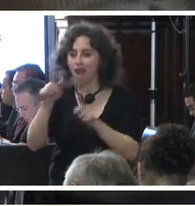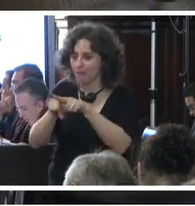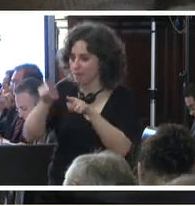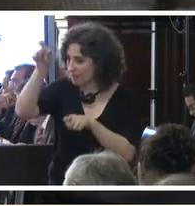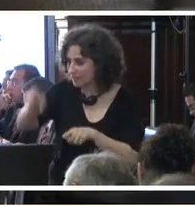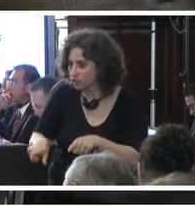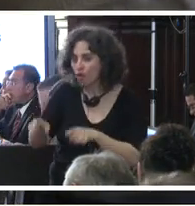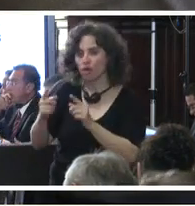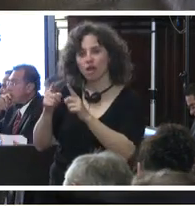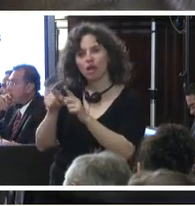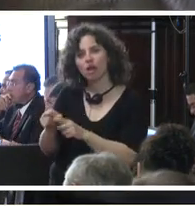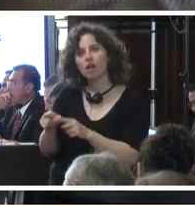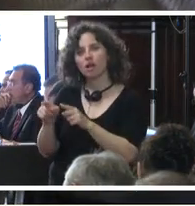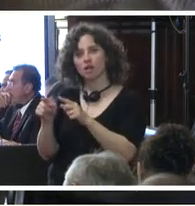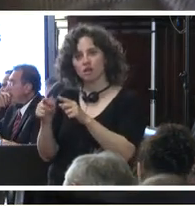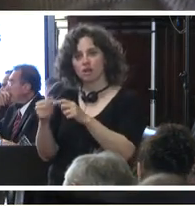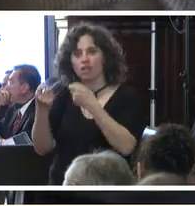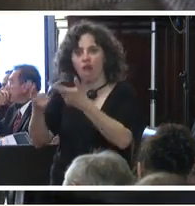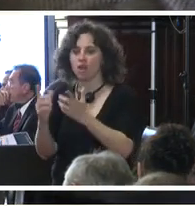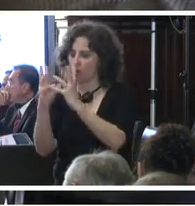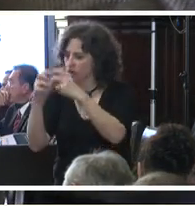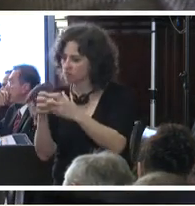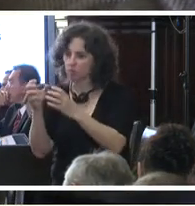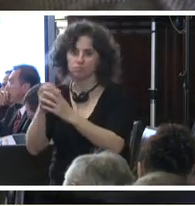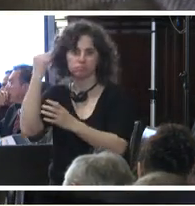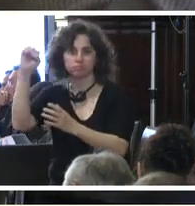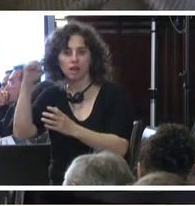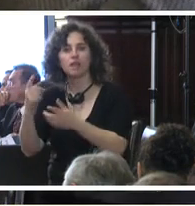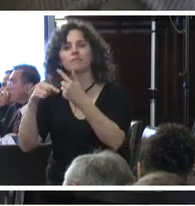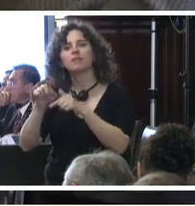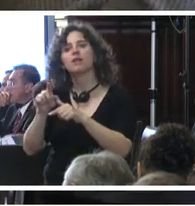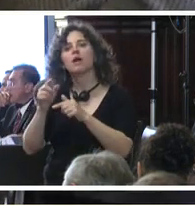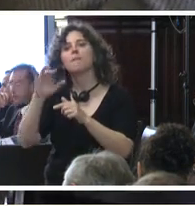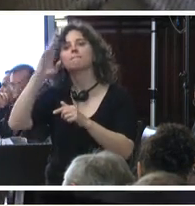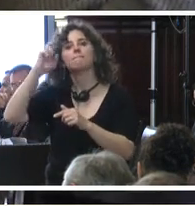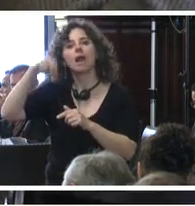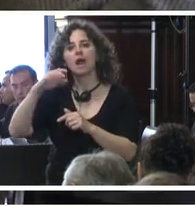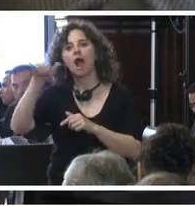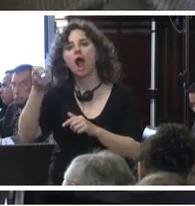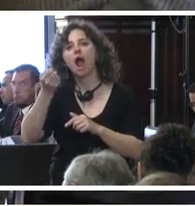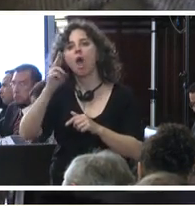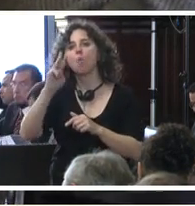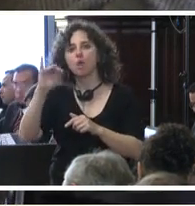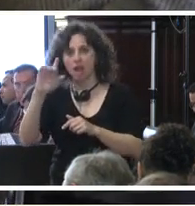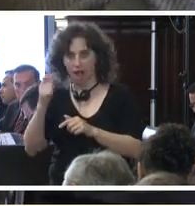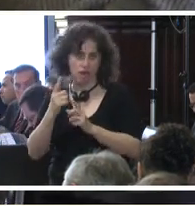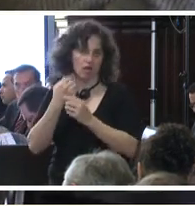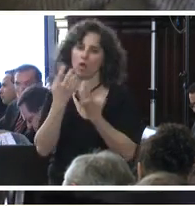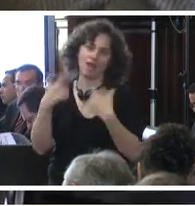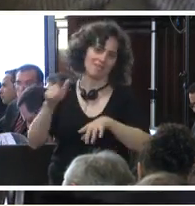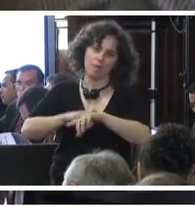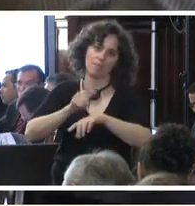en la misma persona constituyen otra prueba del carácter organizado de estos crímenes, así como el plan Coahuila, que no tengo tiempo de detallar. Después